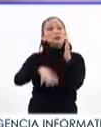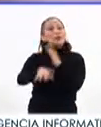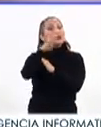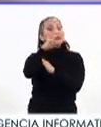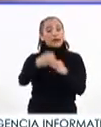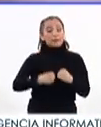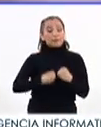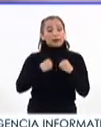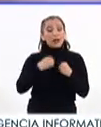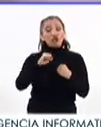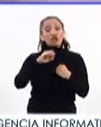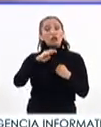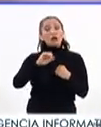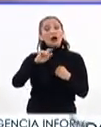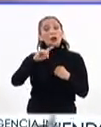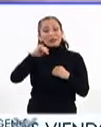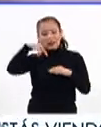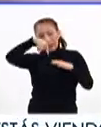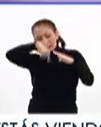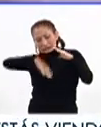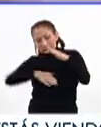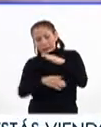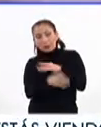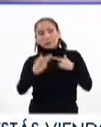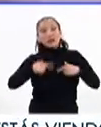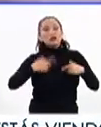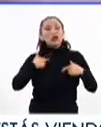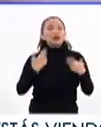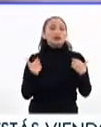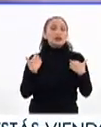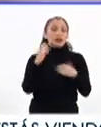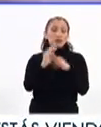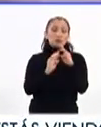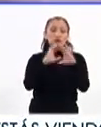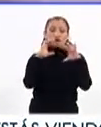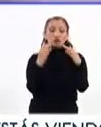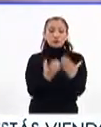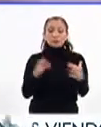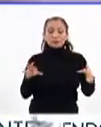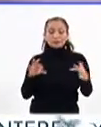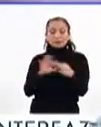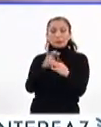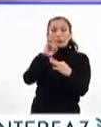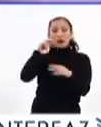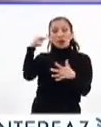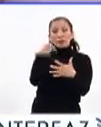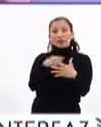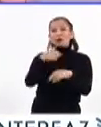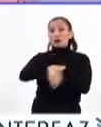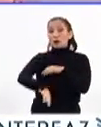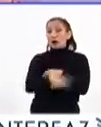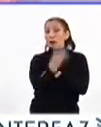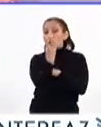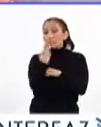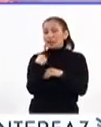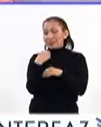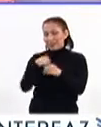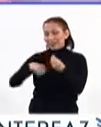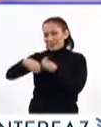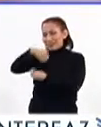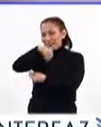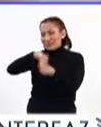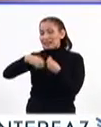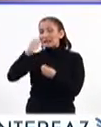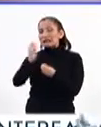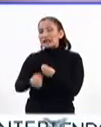es Vida Subacuática para las personas y el planeta y se alinea estrechamente además con el objetivo número 14 de desarrollo